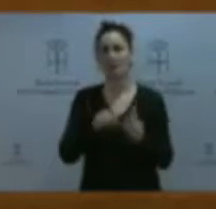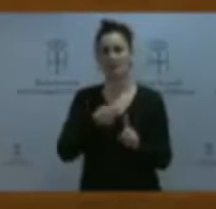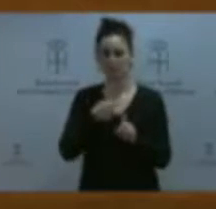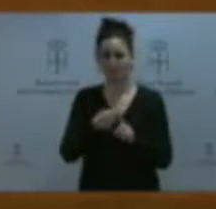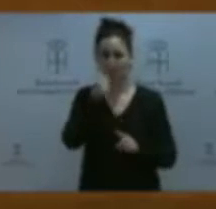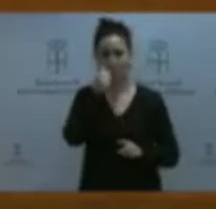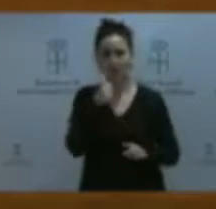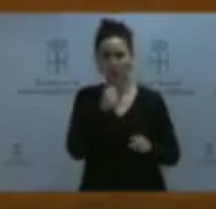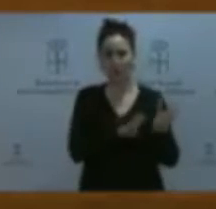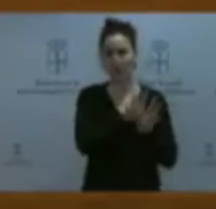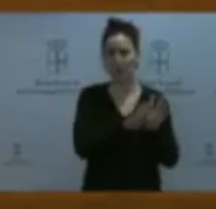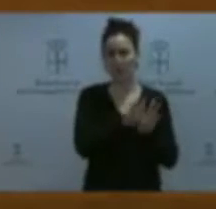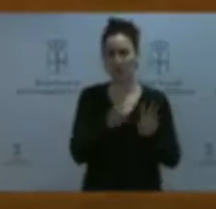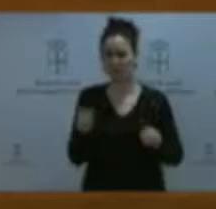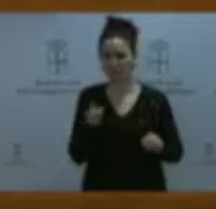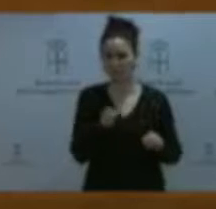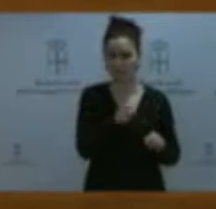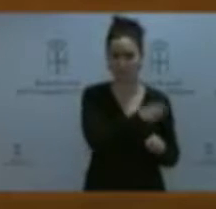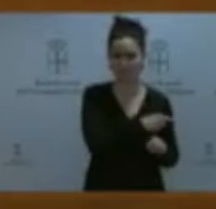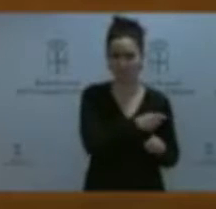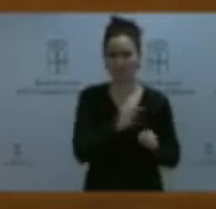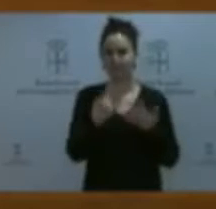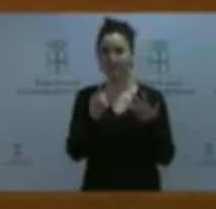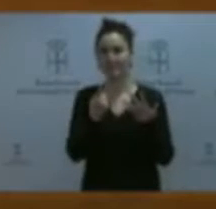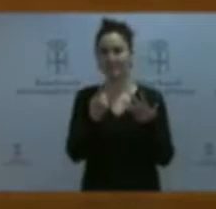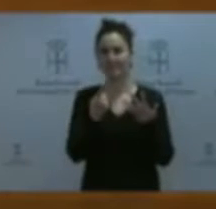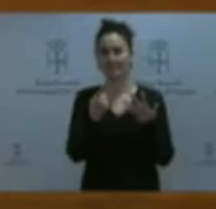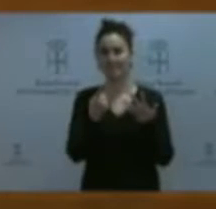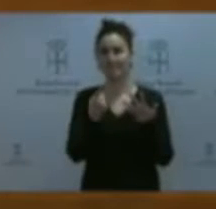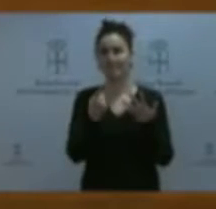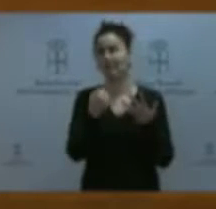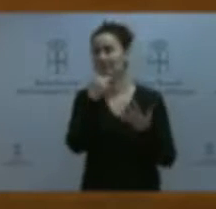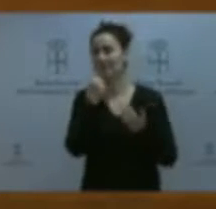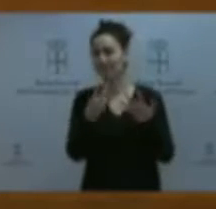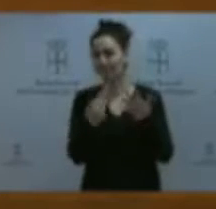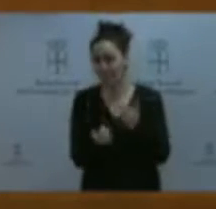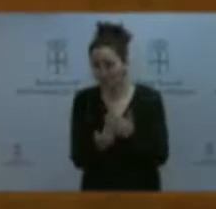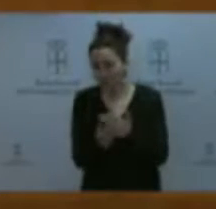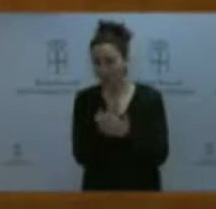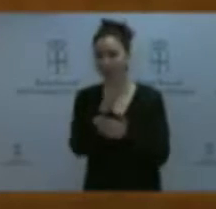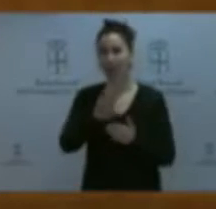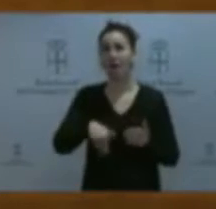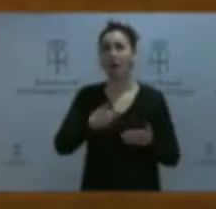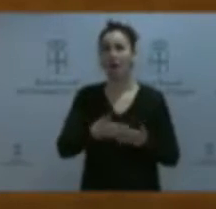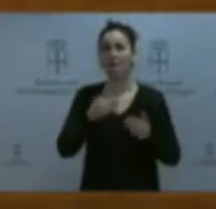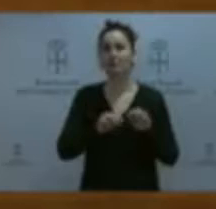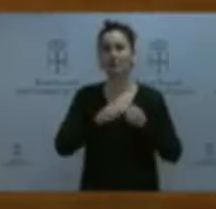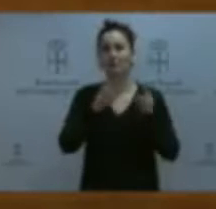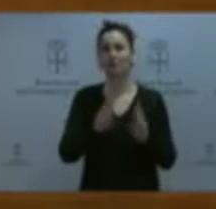Habría que salir a las 6:56 de la mañana para llegar a Cangas a la 1:05 de la tarde.